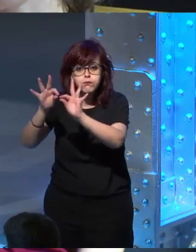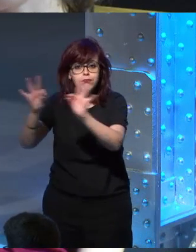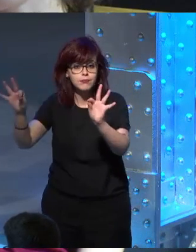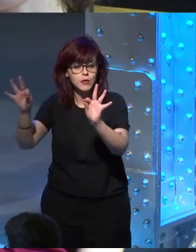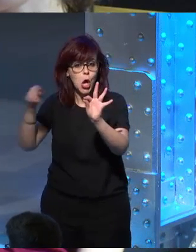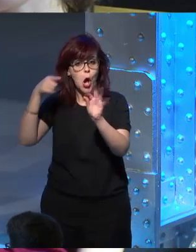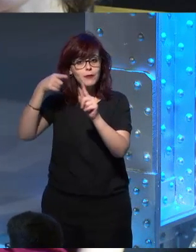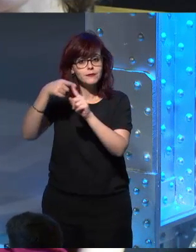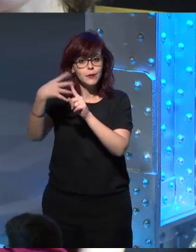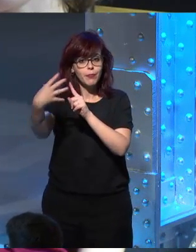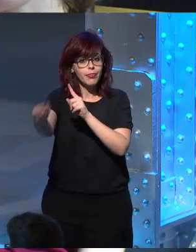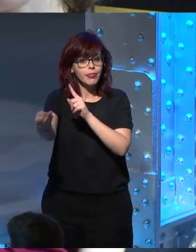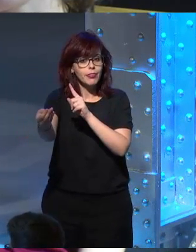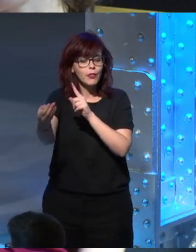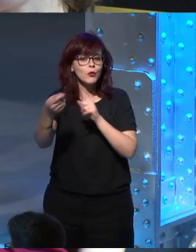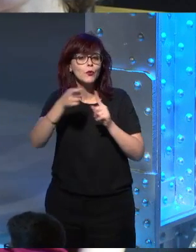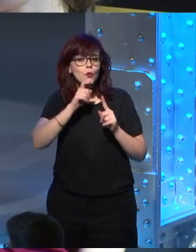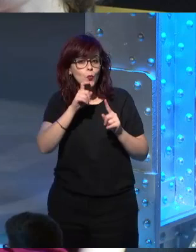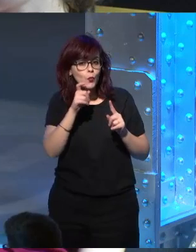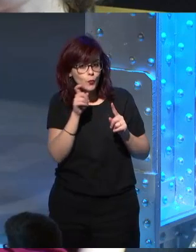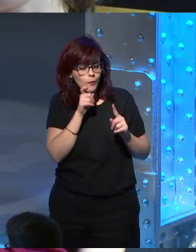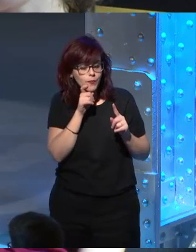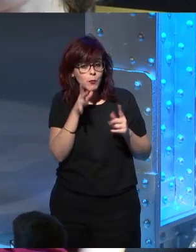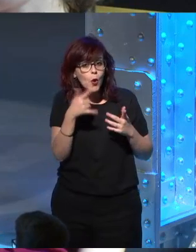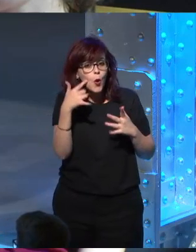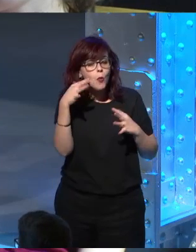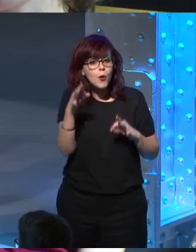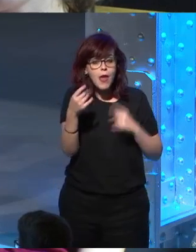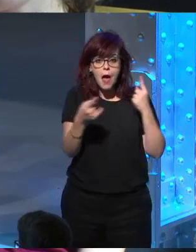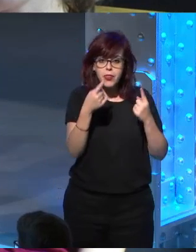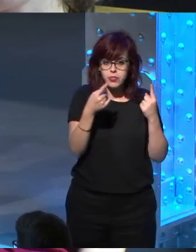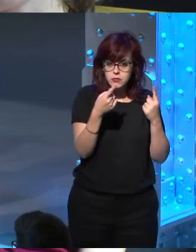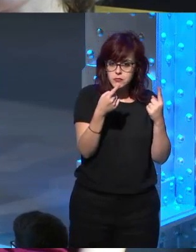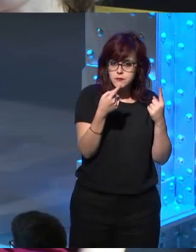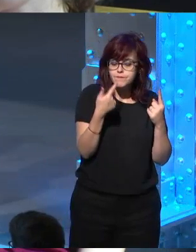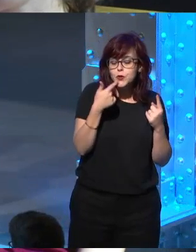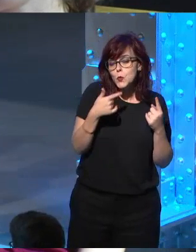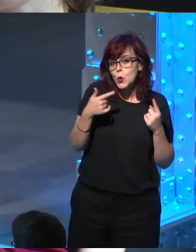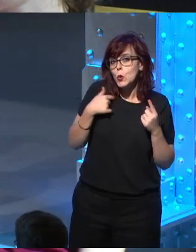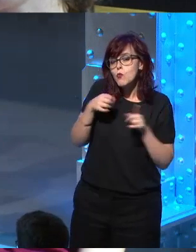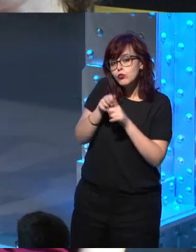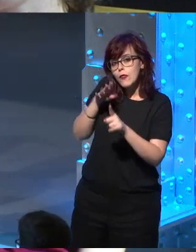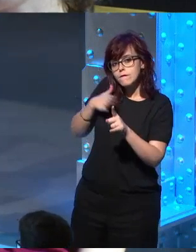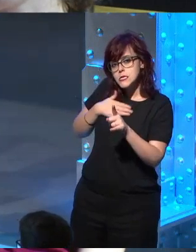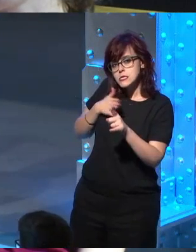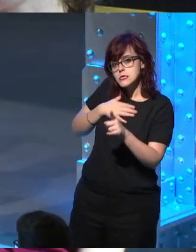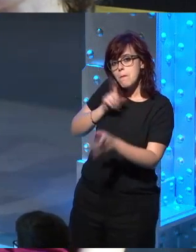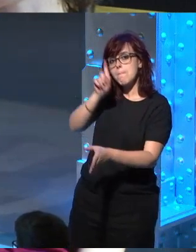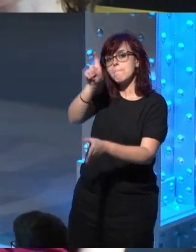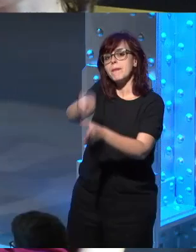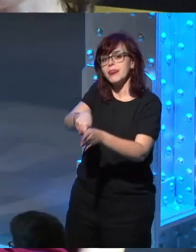comprensible, ¿hay riesgo de pecar en la interpretación, en